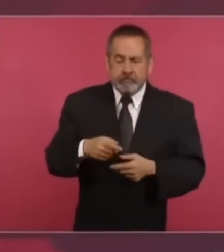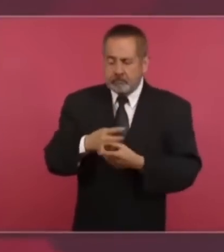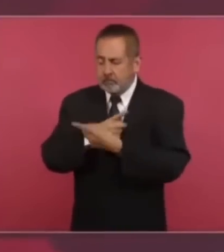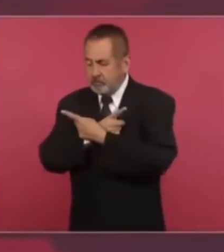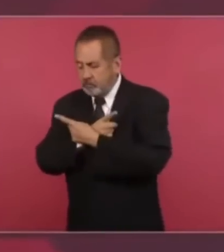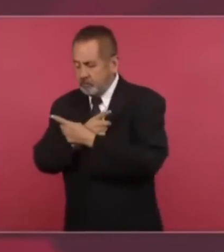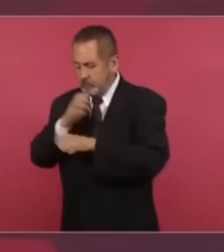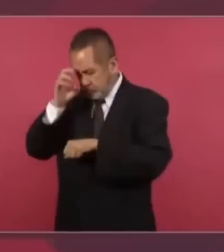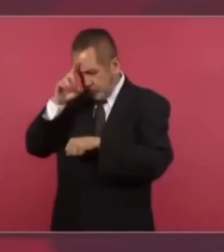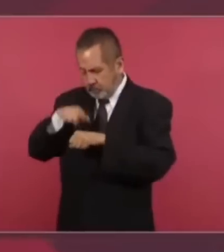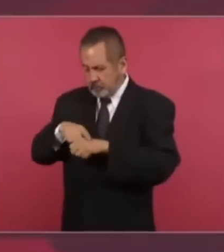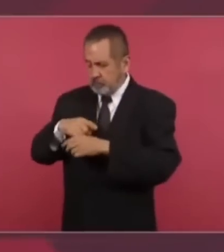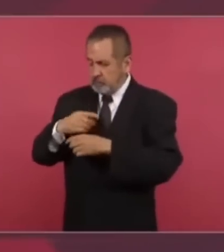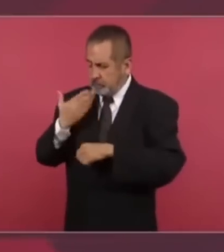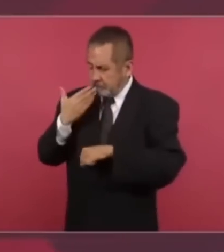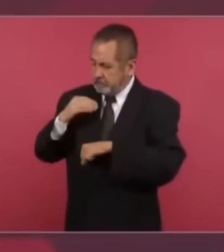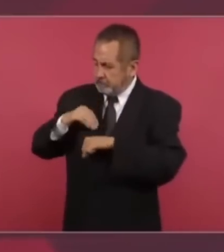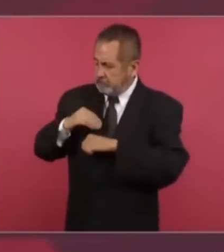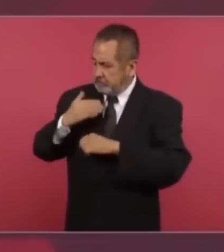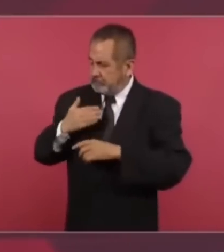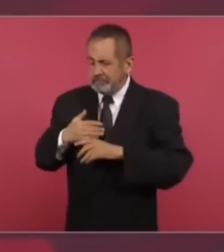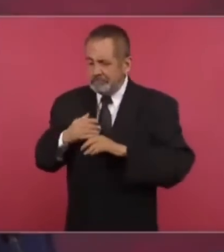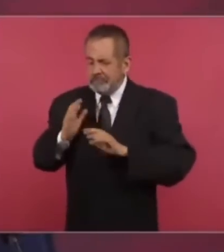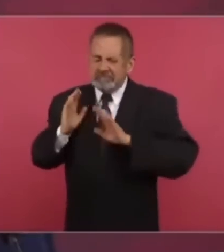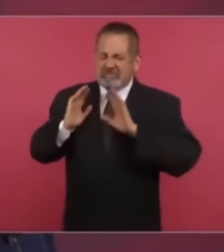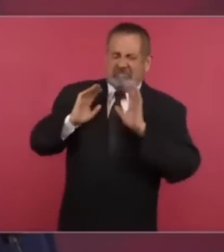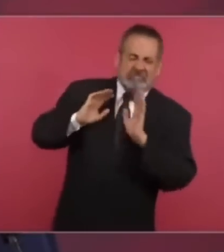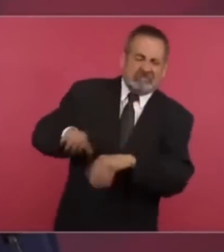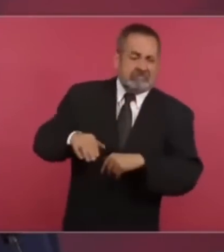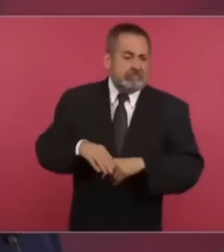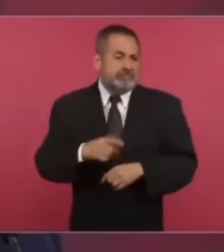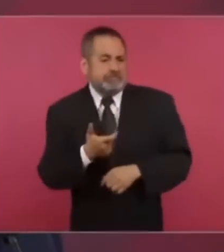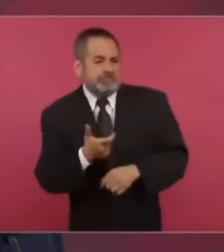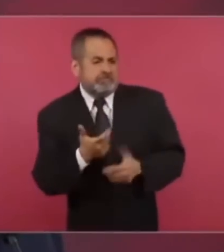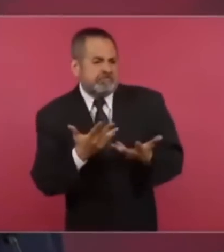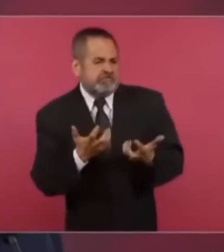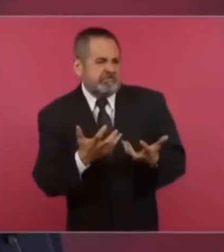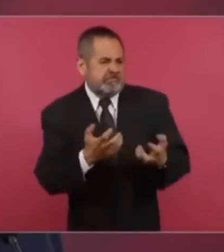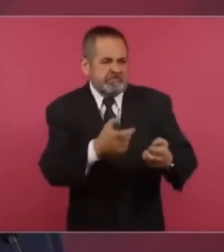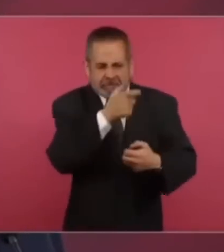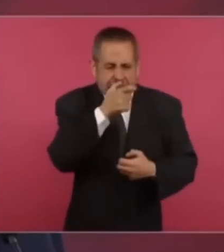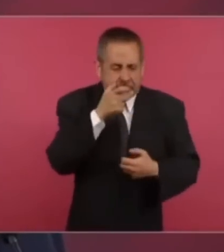valores culturales, morales, espirituales.